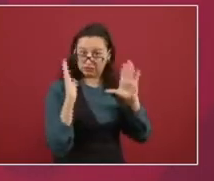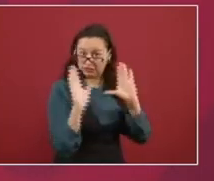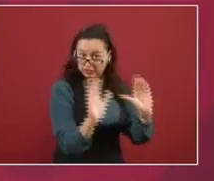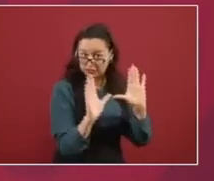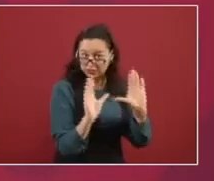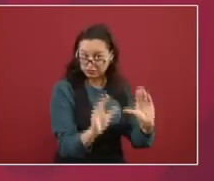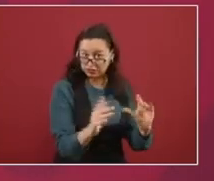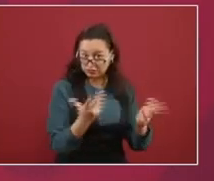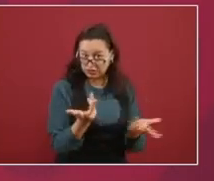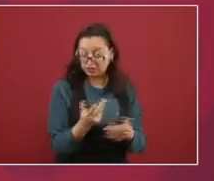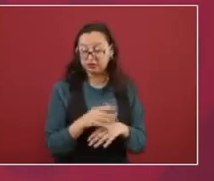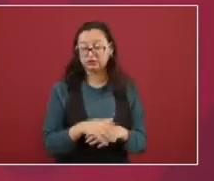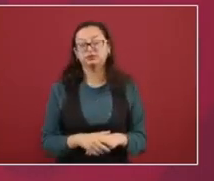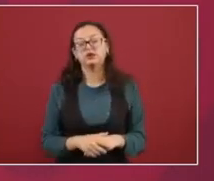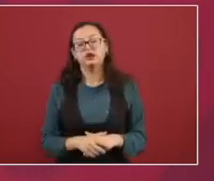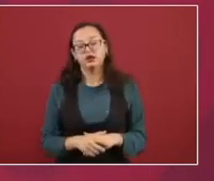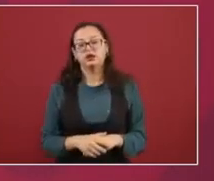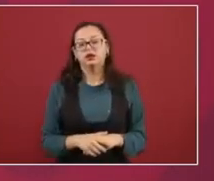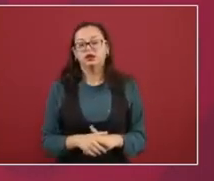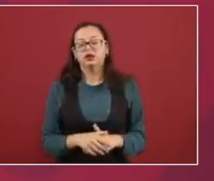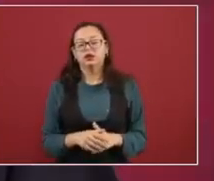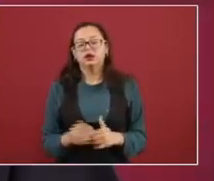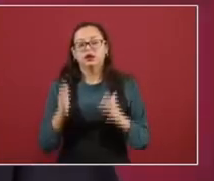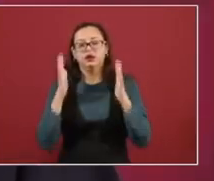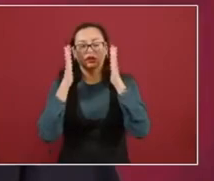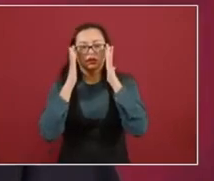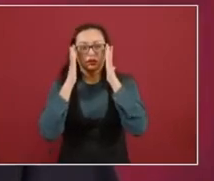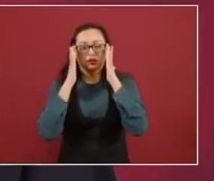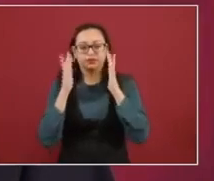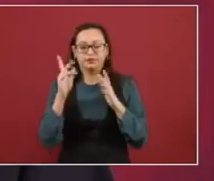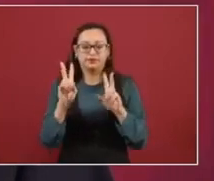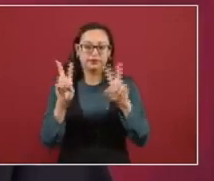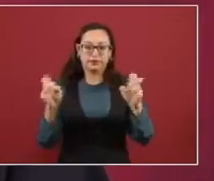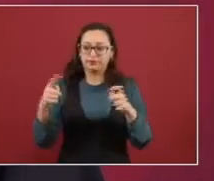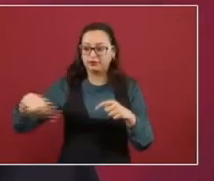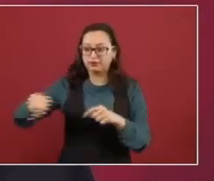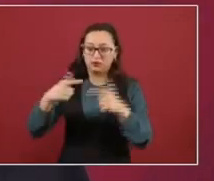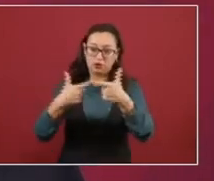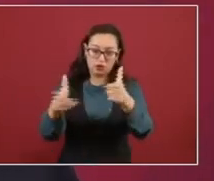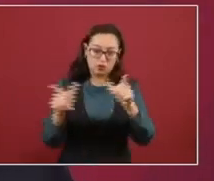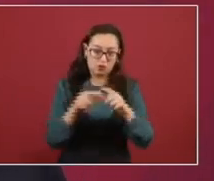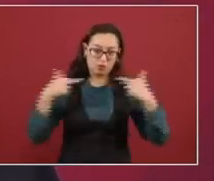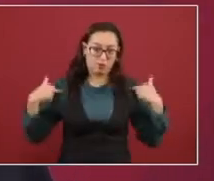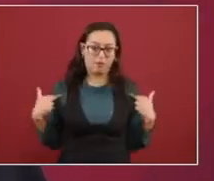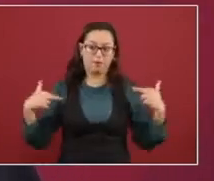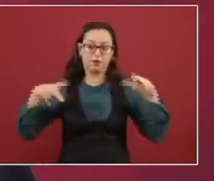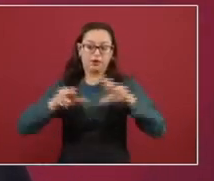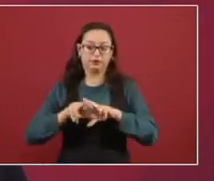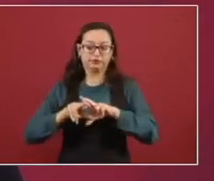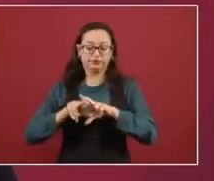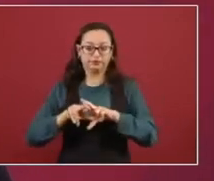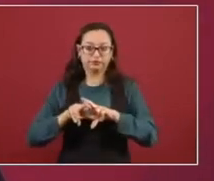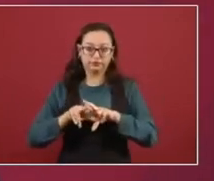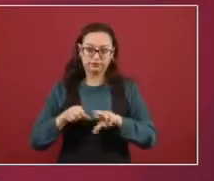el movimiento magisterial democrático, puedo decir que